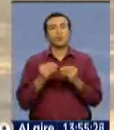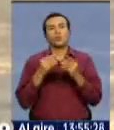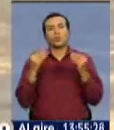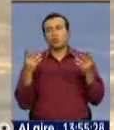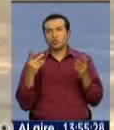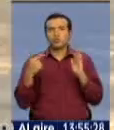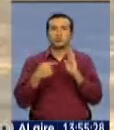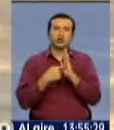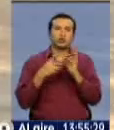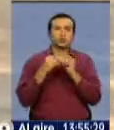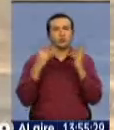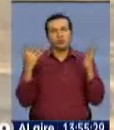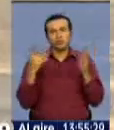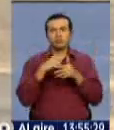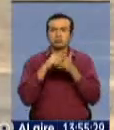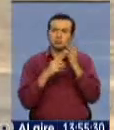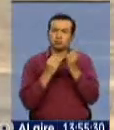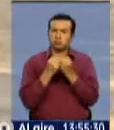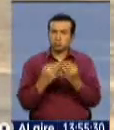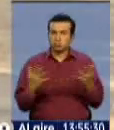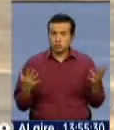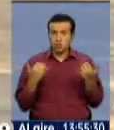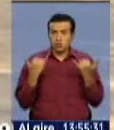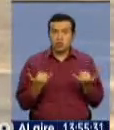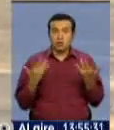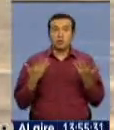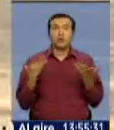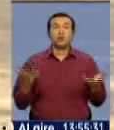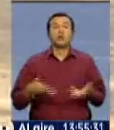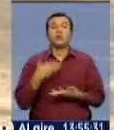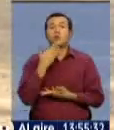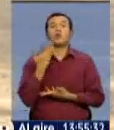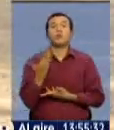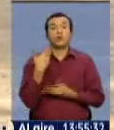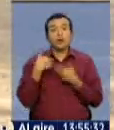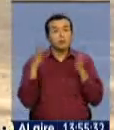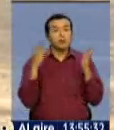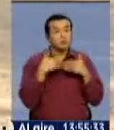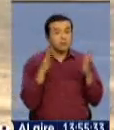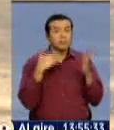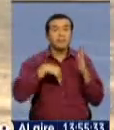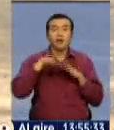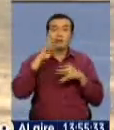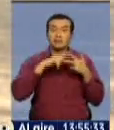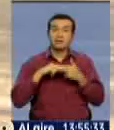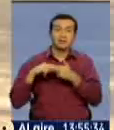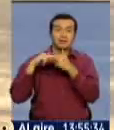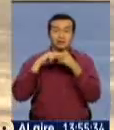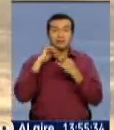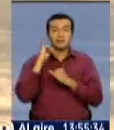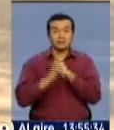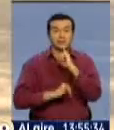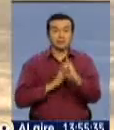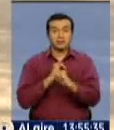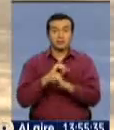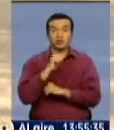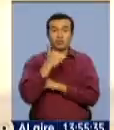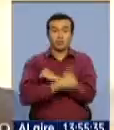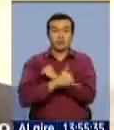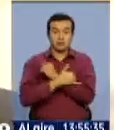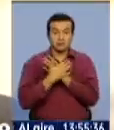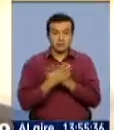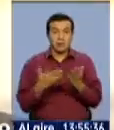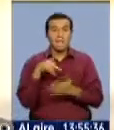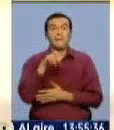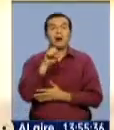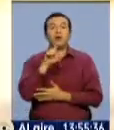aranceles, salvaguardias, y ahorita la idea es tener una apertura y tener más relaciones bilaterales y comerciales con otros países.